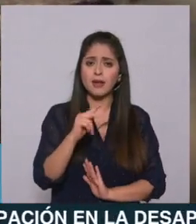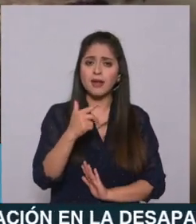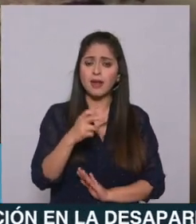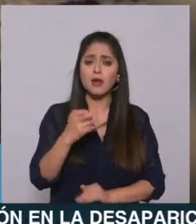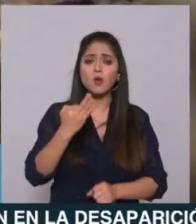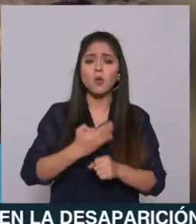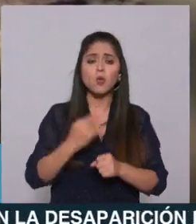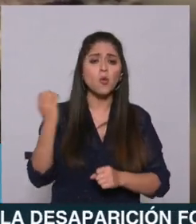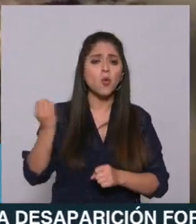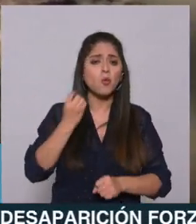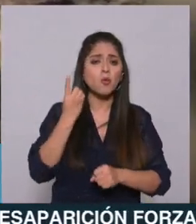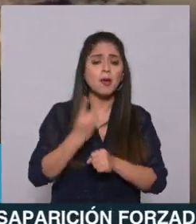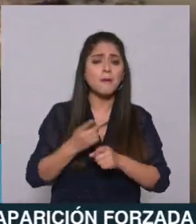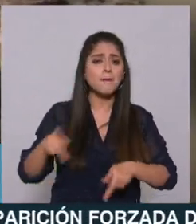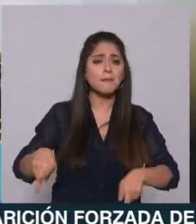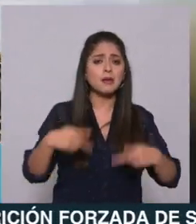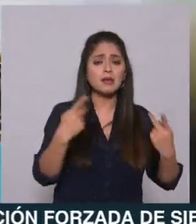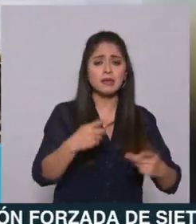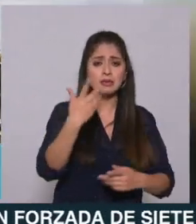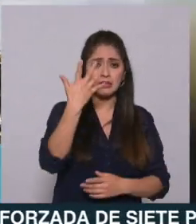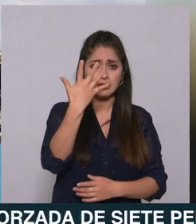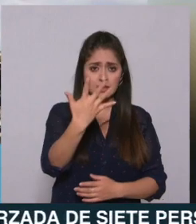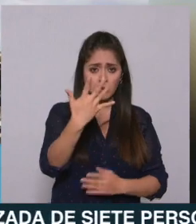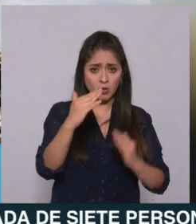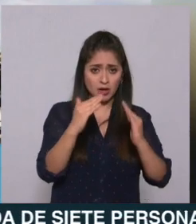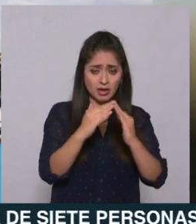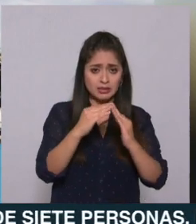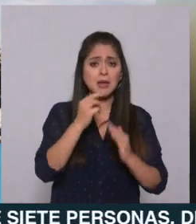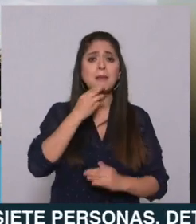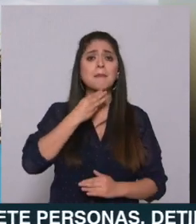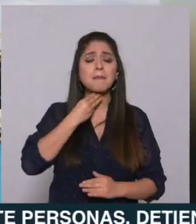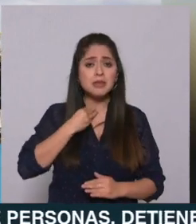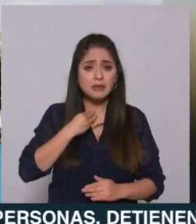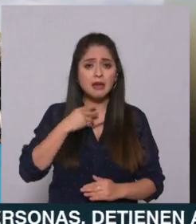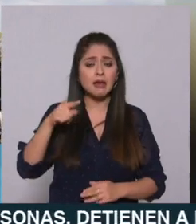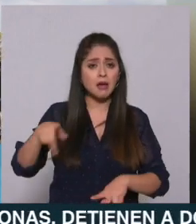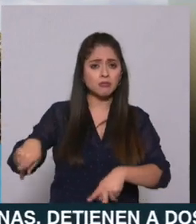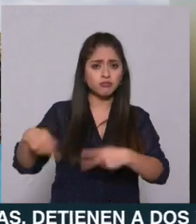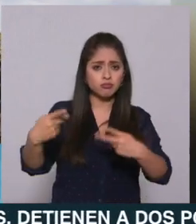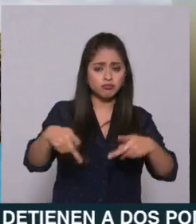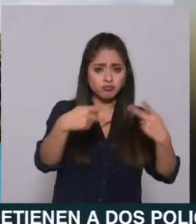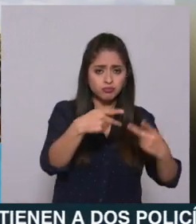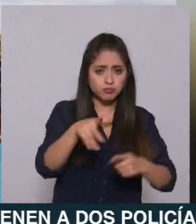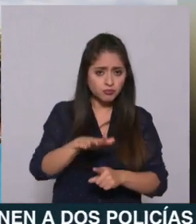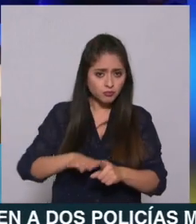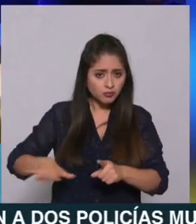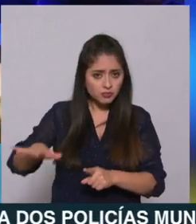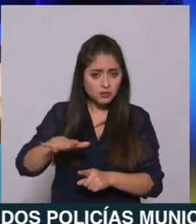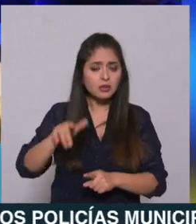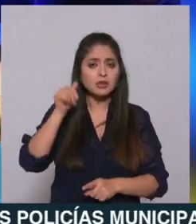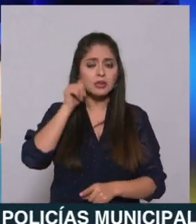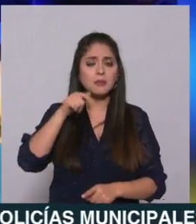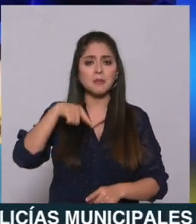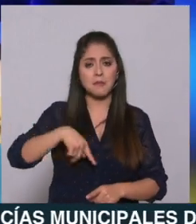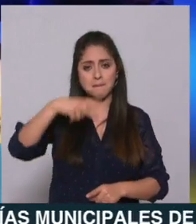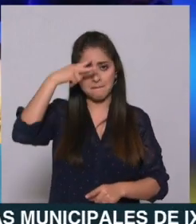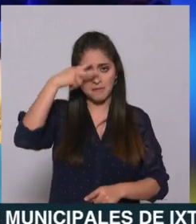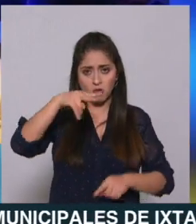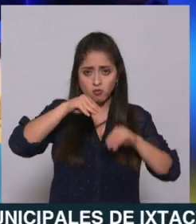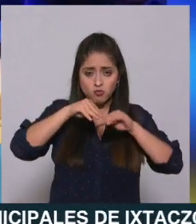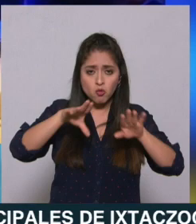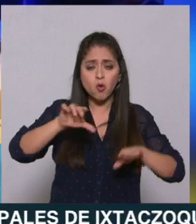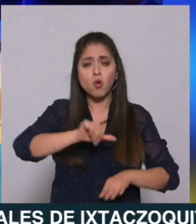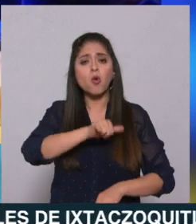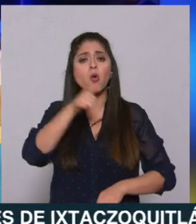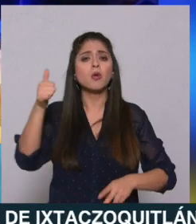y ofrecer un producto en más de 5 casas mezcaleras que están ofertando al municipio, a todo el país y a toda la gente que quiera